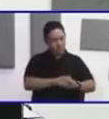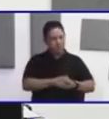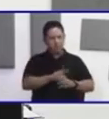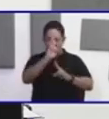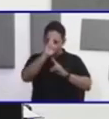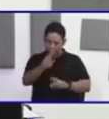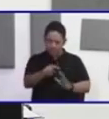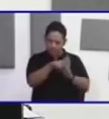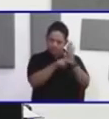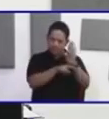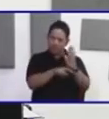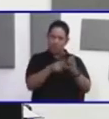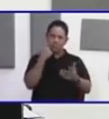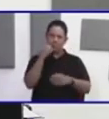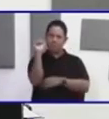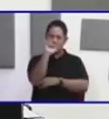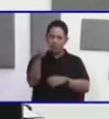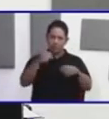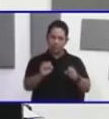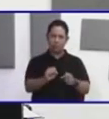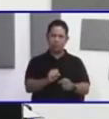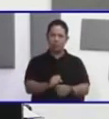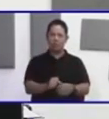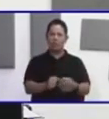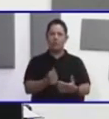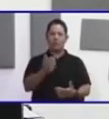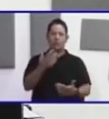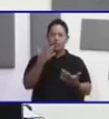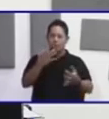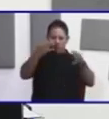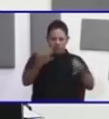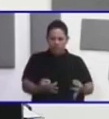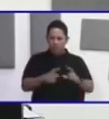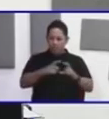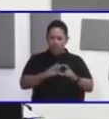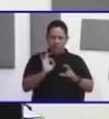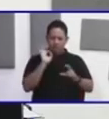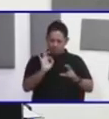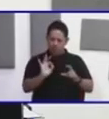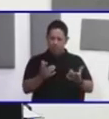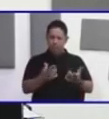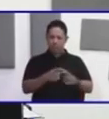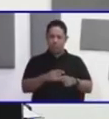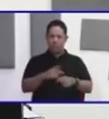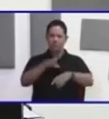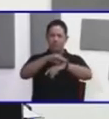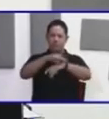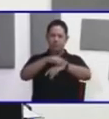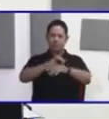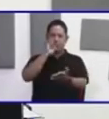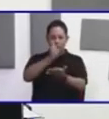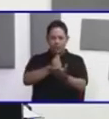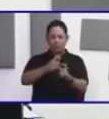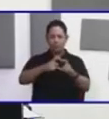respeten las normas de tránsito y, segundo, se pongan al día en su documentación, especialmente en lo que tiene que ver con los seguros obligatorios, porque sin